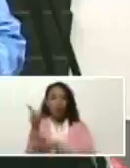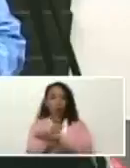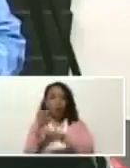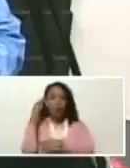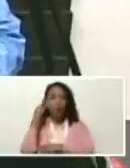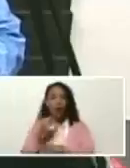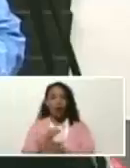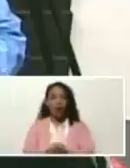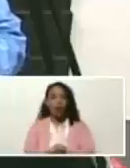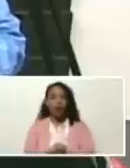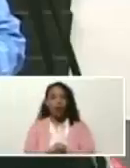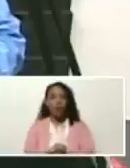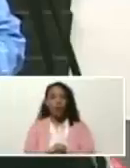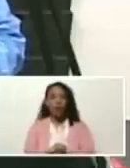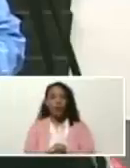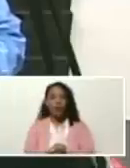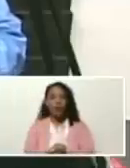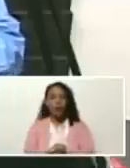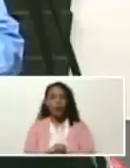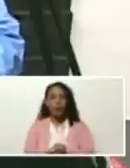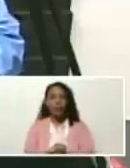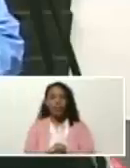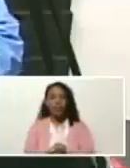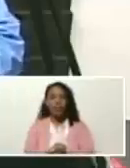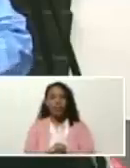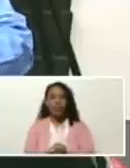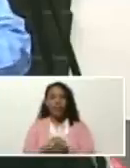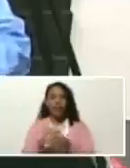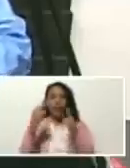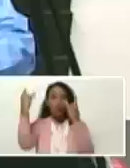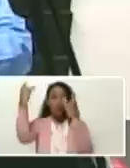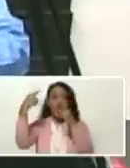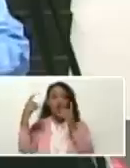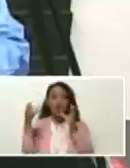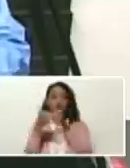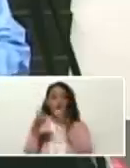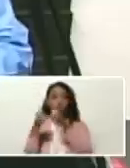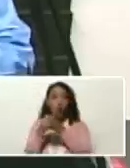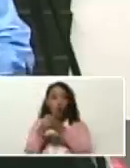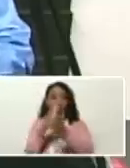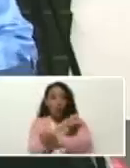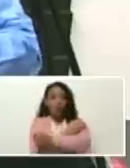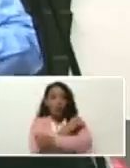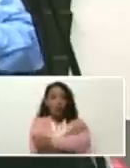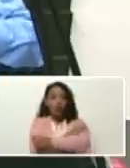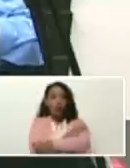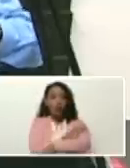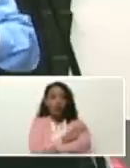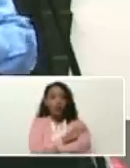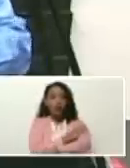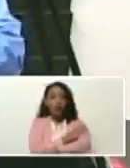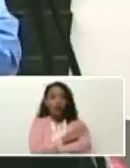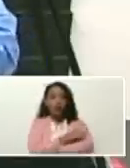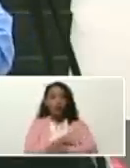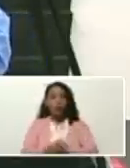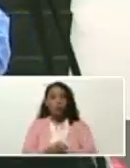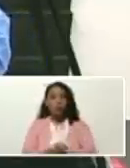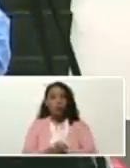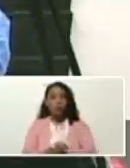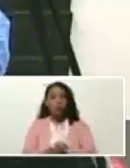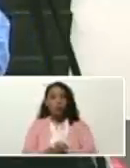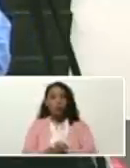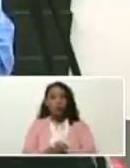bolivariano y la plataforma unitario la pu sector